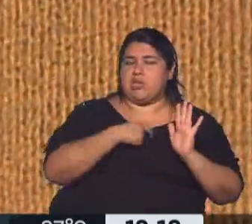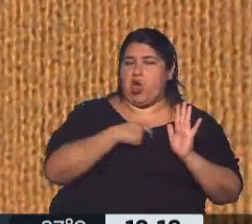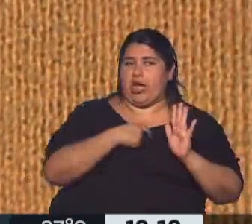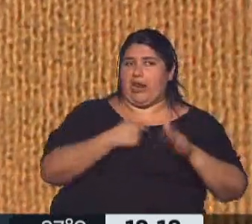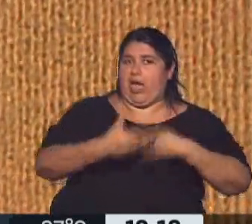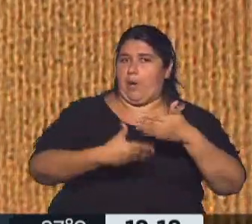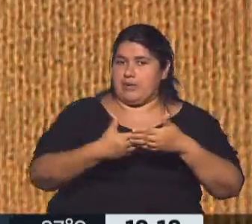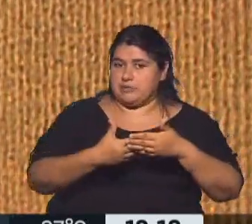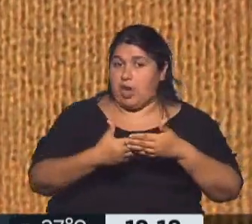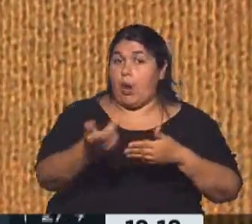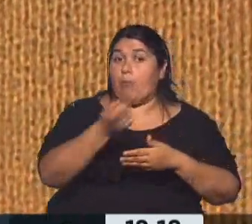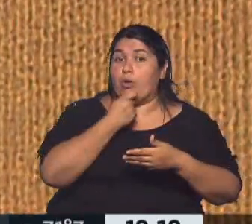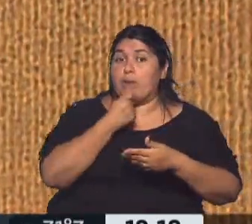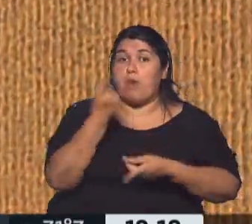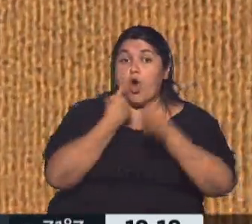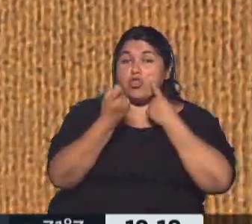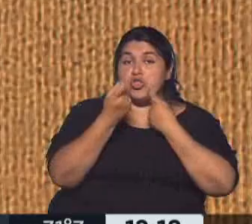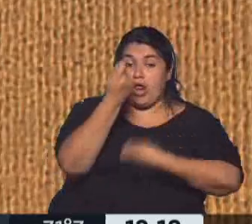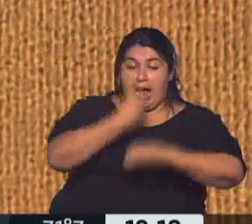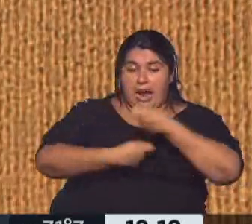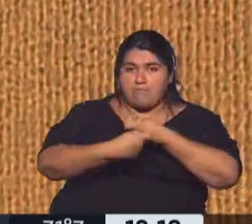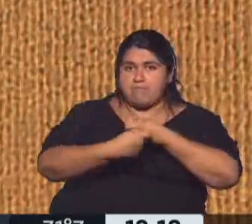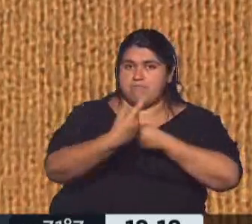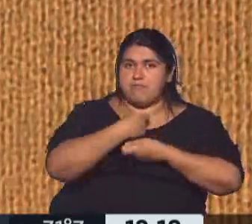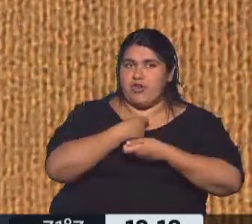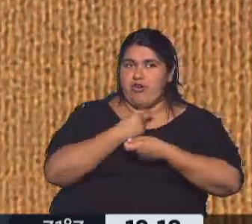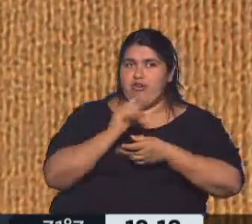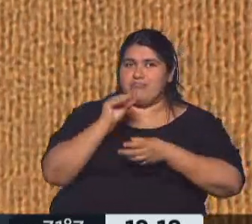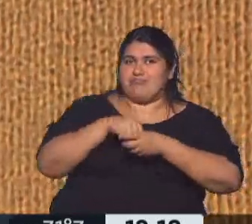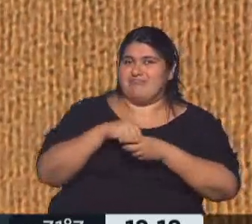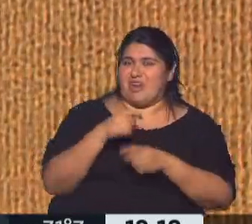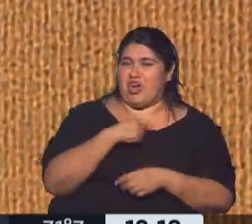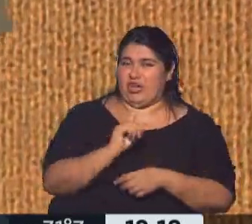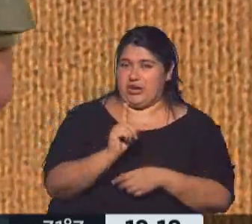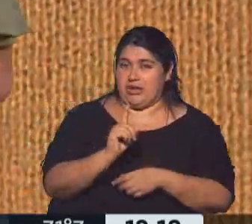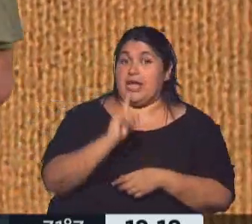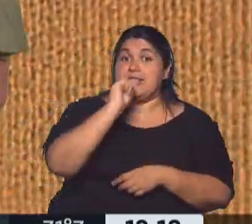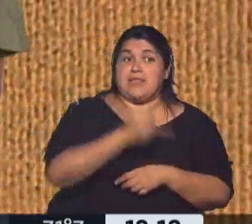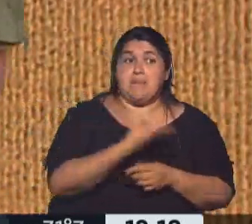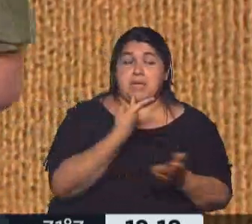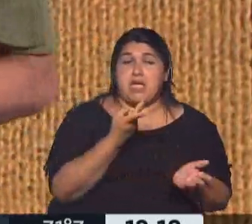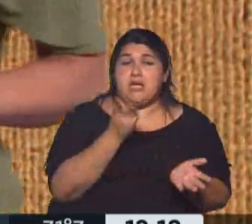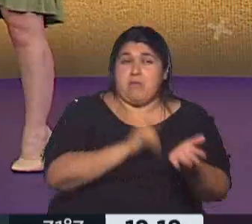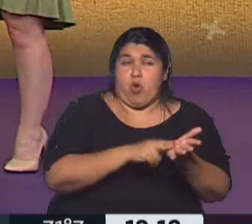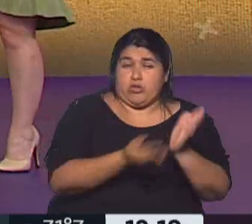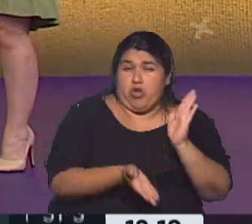ejemplo, poner controles de cambio. Por ejemplo. También podemos decir que la suba de retenciones fue algo que se